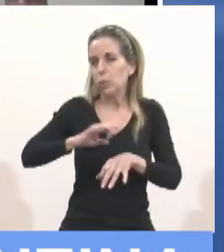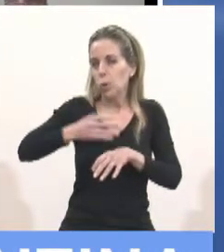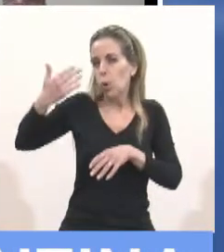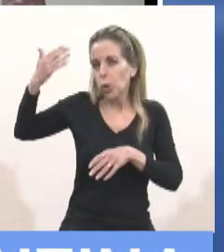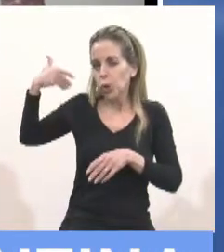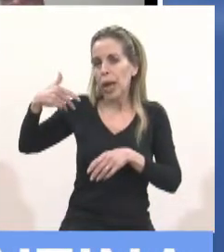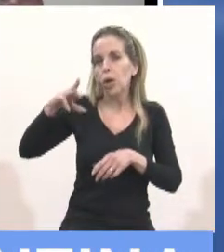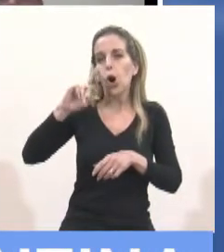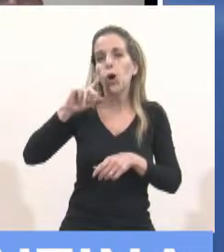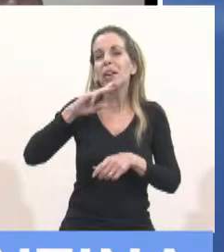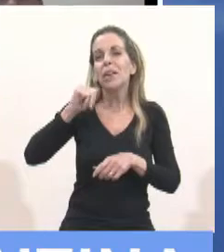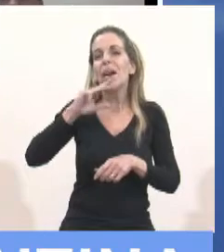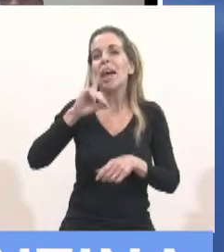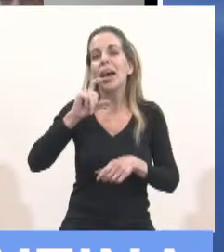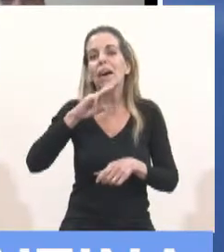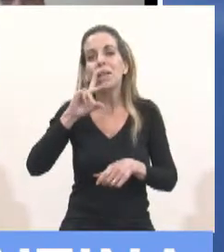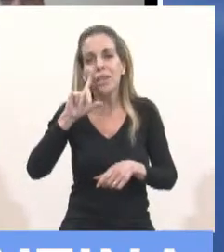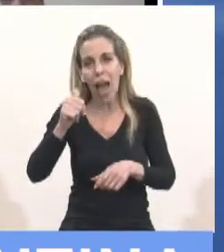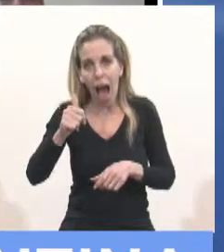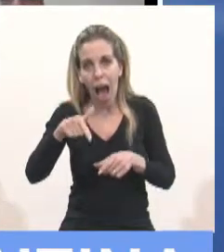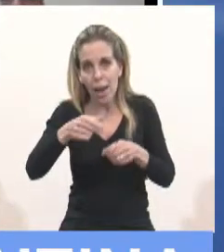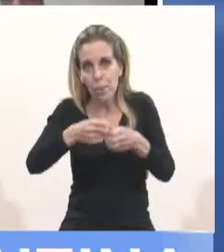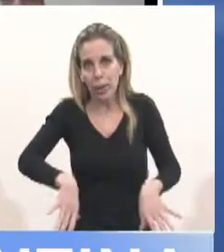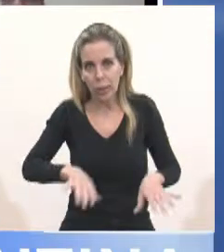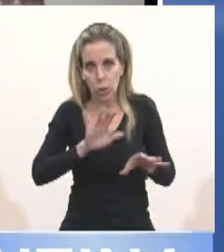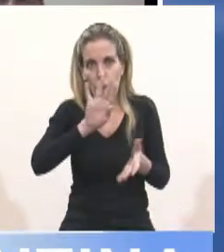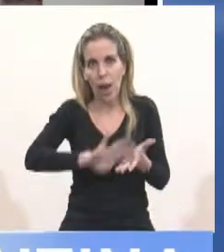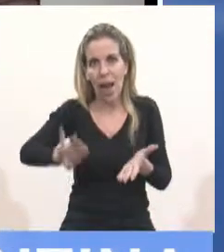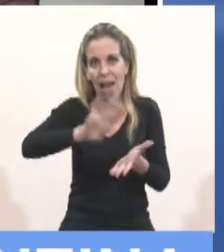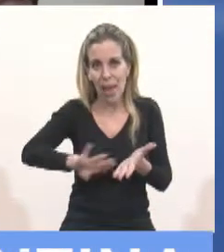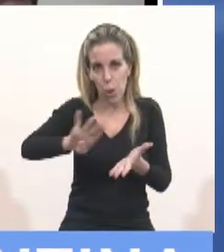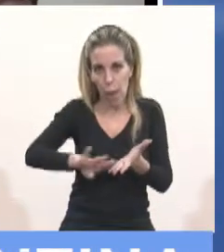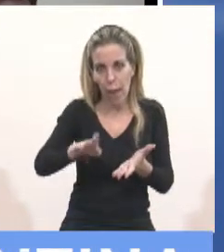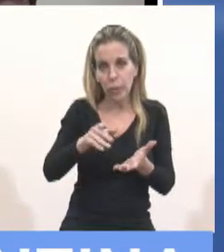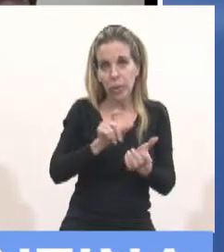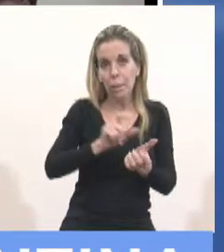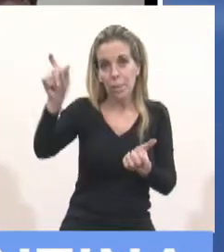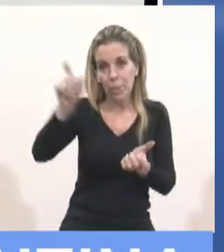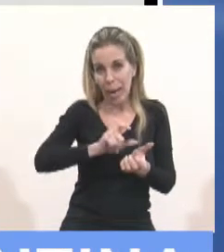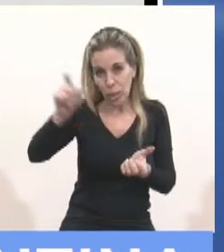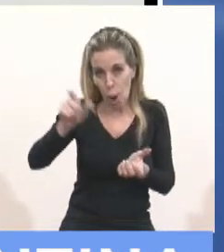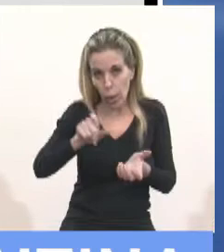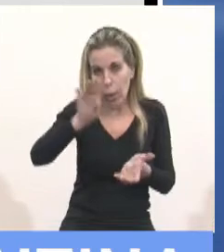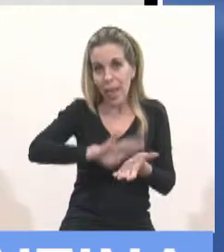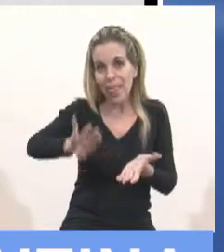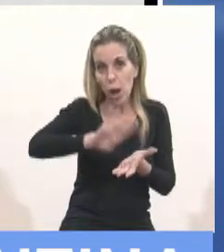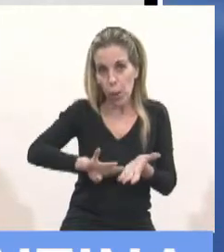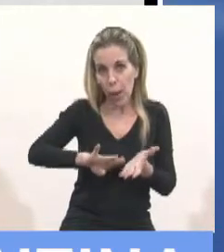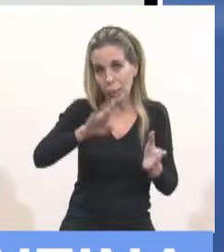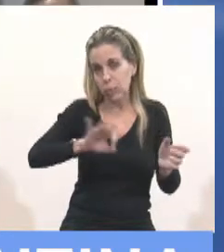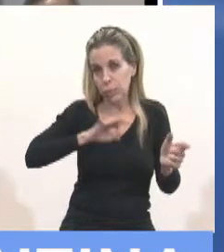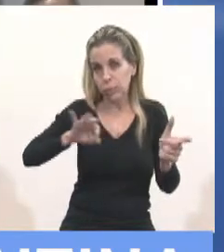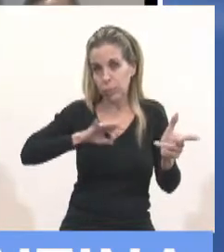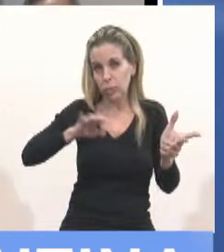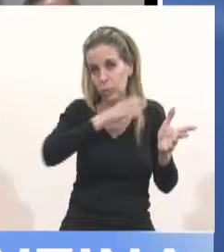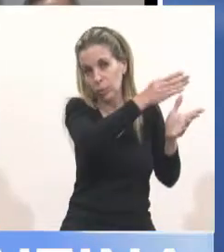1824, cuando pidió 1.000.000 de libras, de las que llegó menos de la mitad y que se terminó